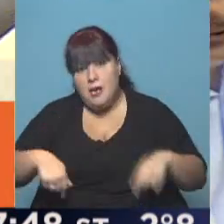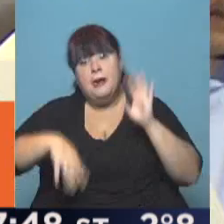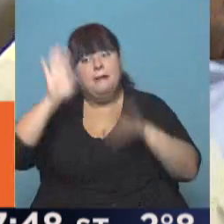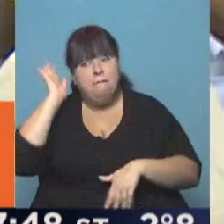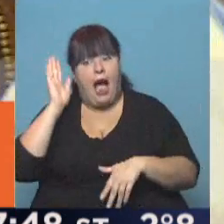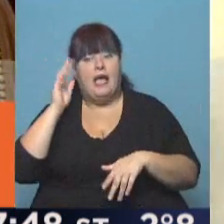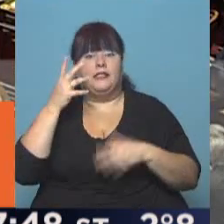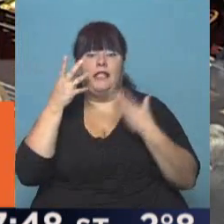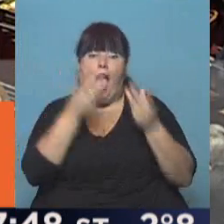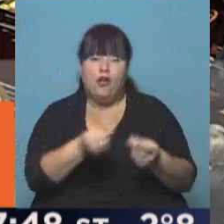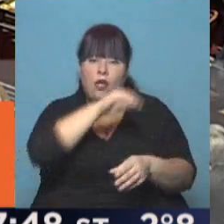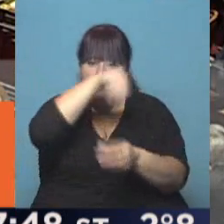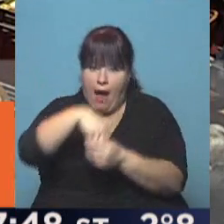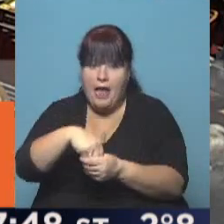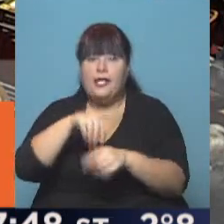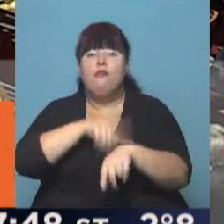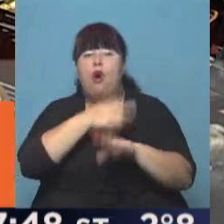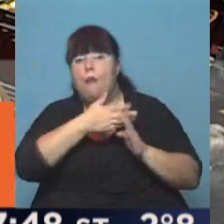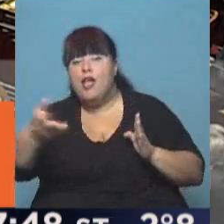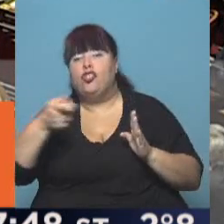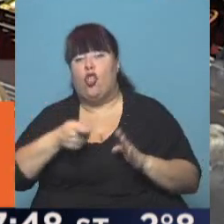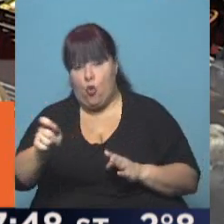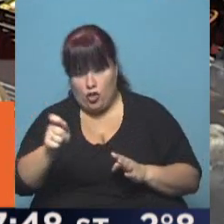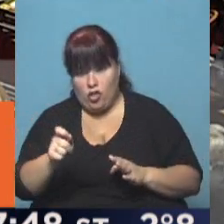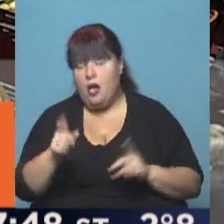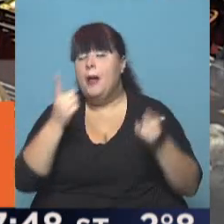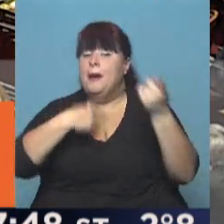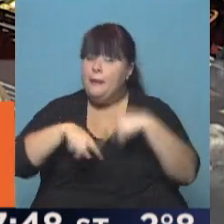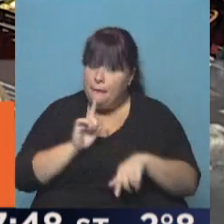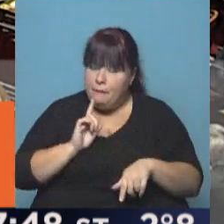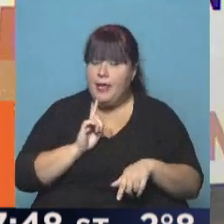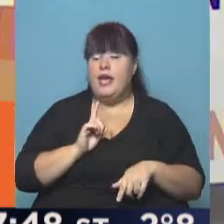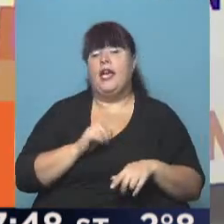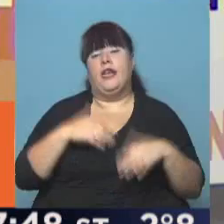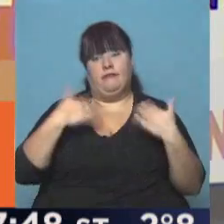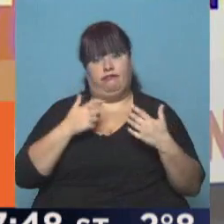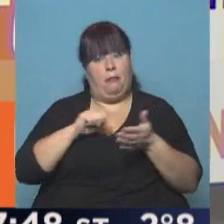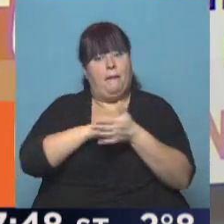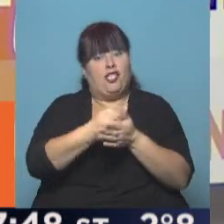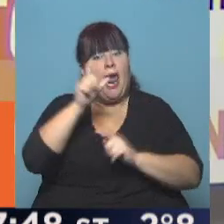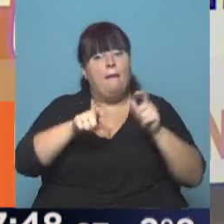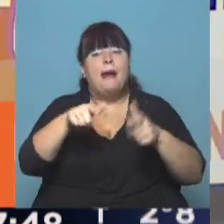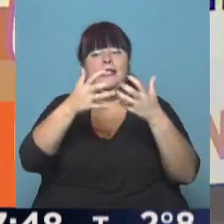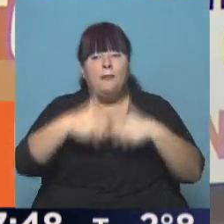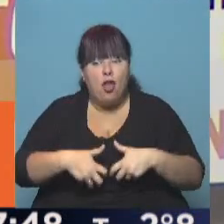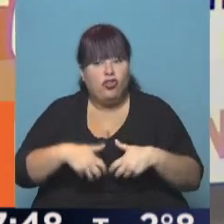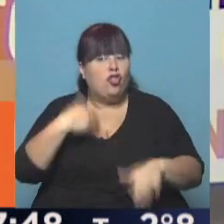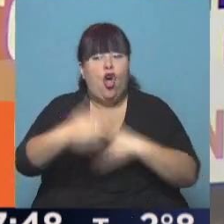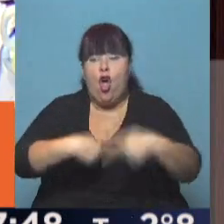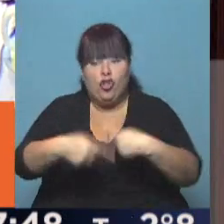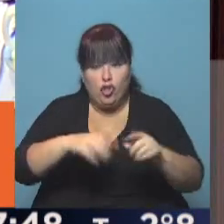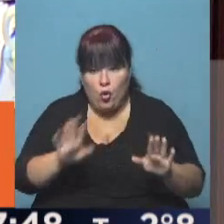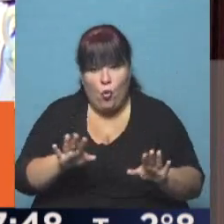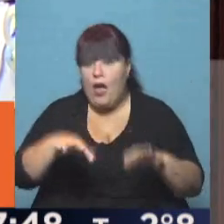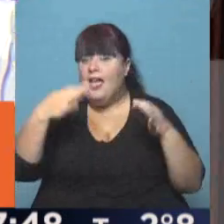mayor participación en el proceso judicial. Sin embargo, hay una fuerte presión social para que este proyecto avance